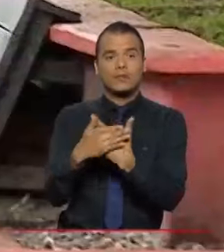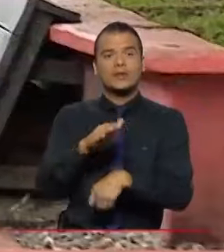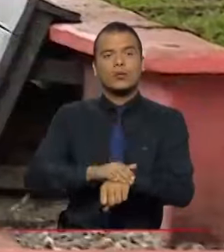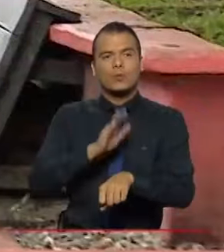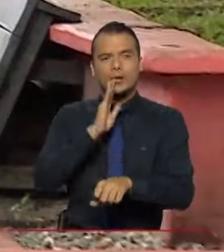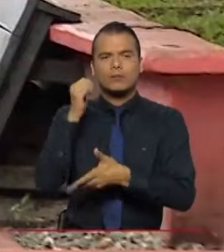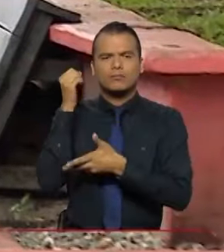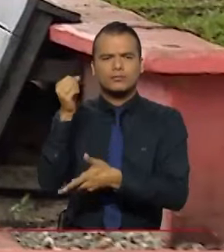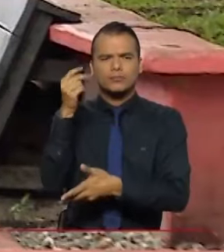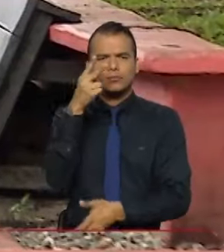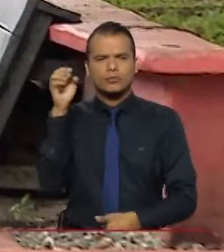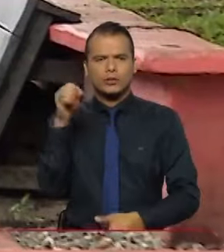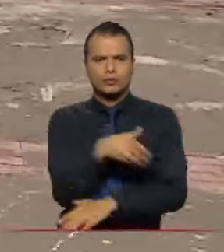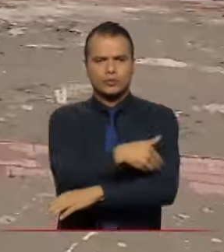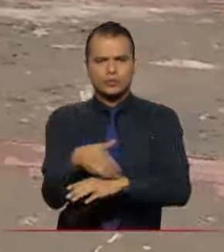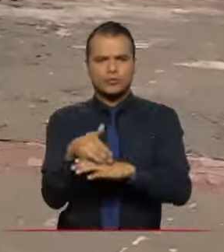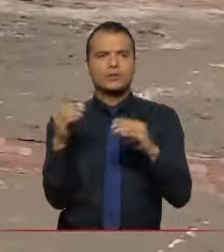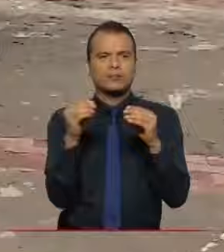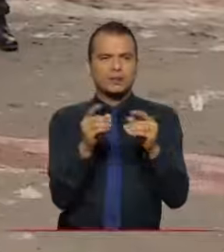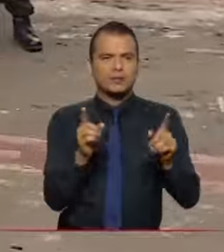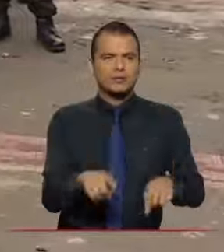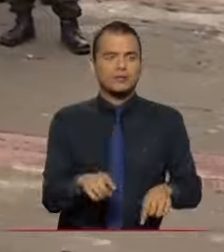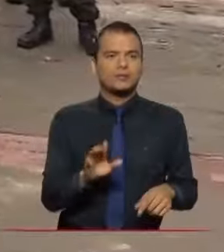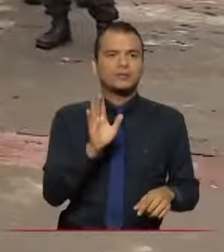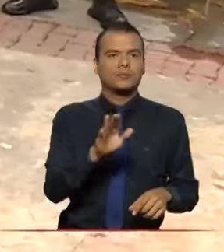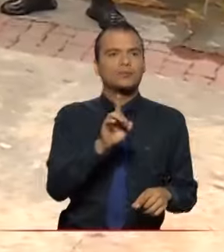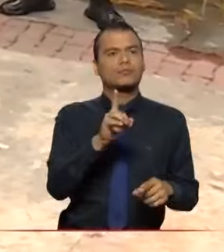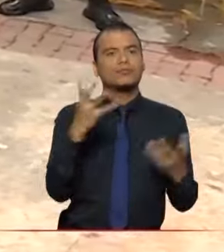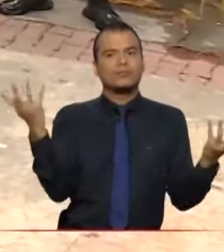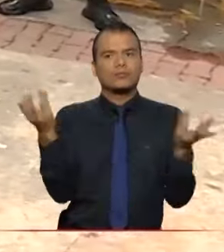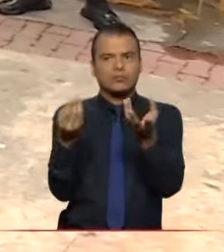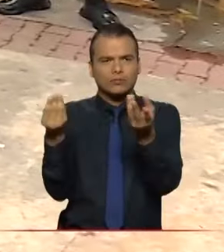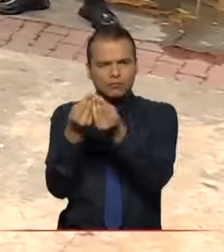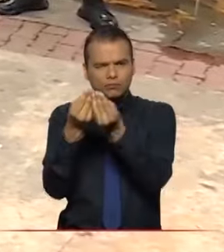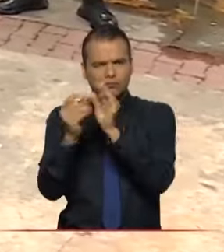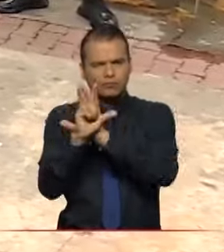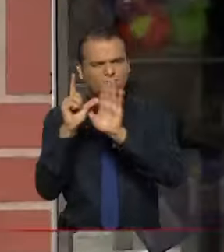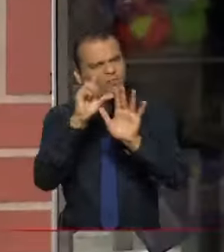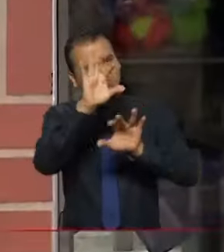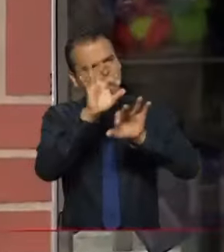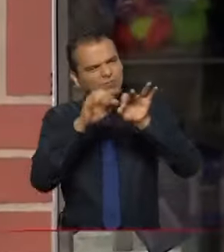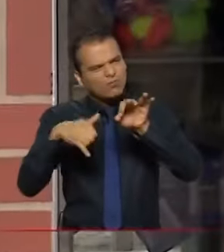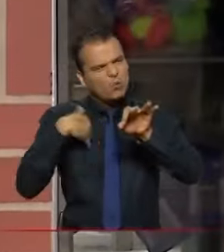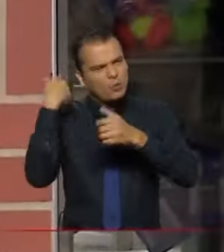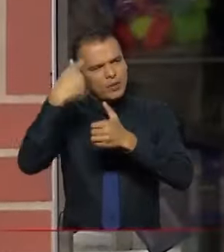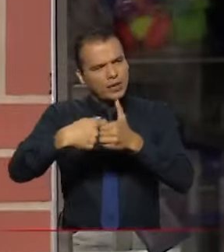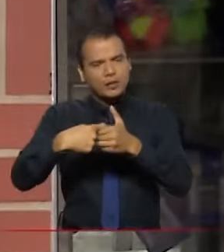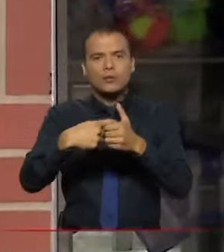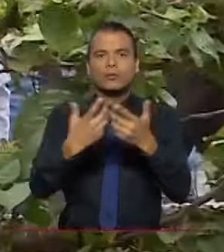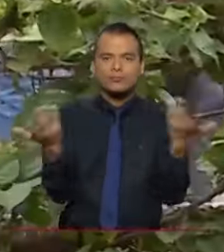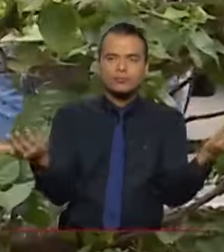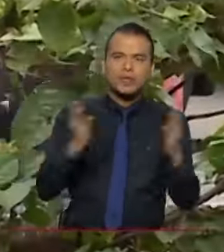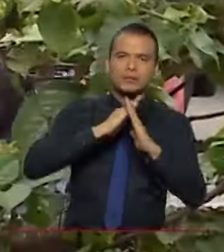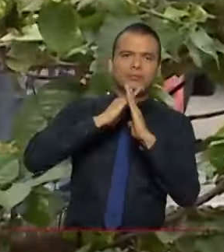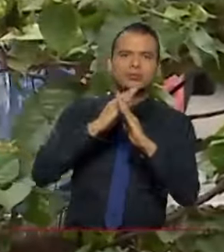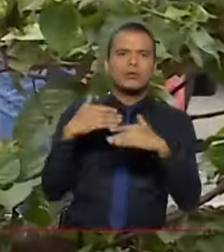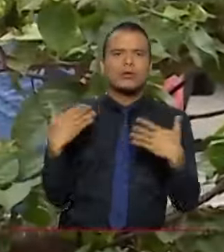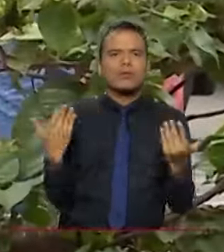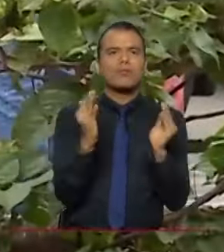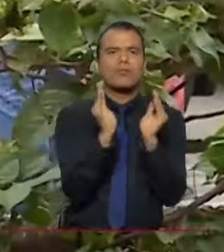intervención del Estado ante el icbf para acabar con el reclutamiento infantil el ejército va a estar acompañando a la policía